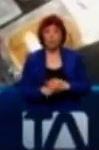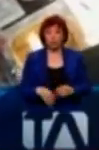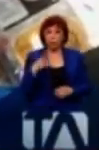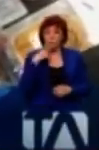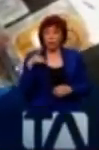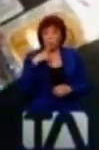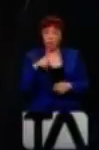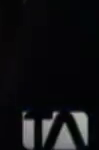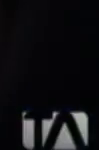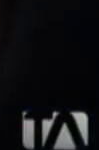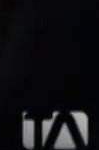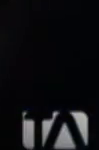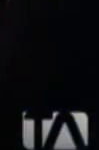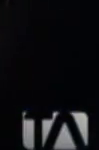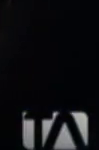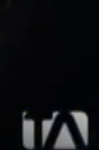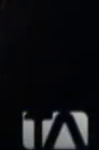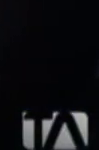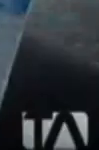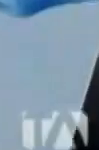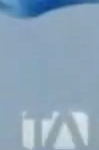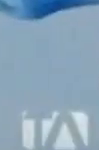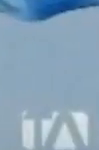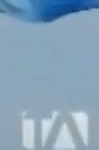En Tulcán, Jairo Jacome Ortega, 24 horas.